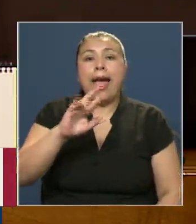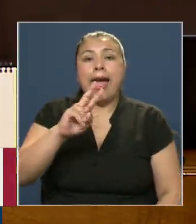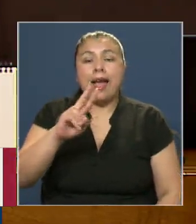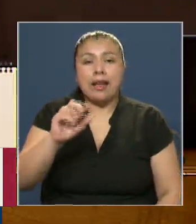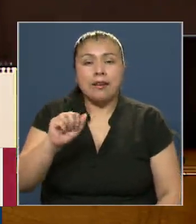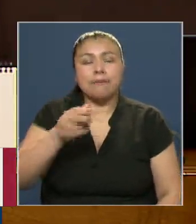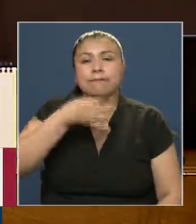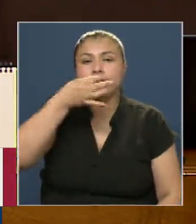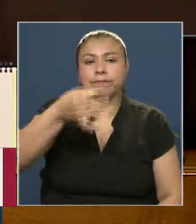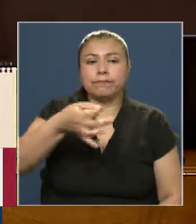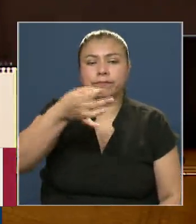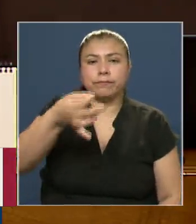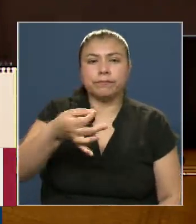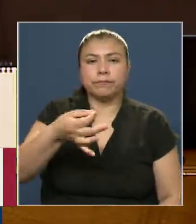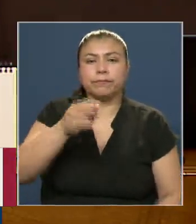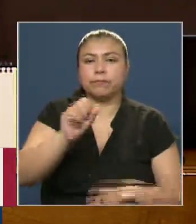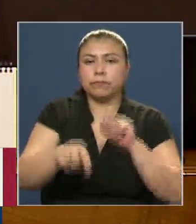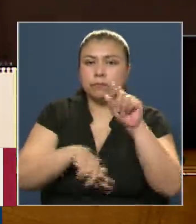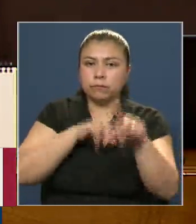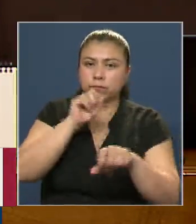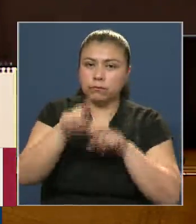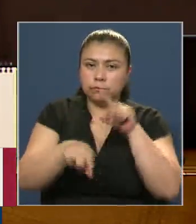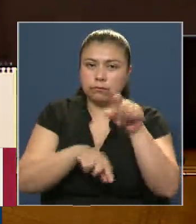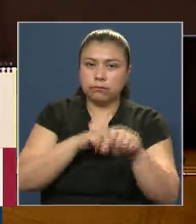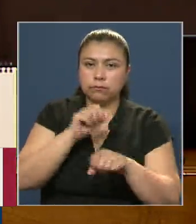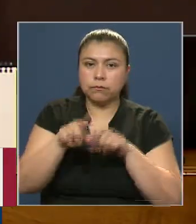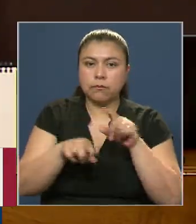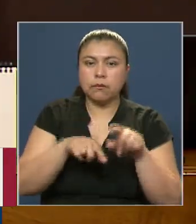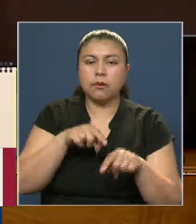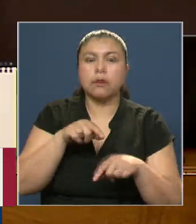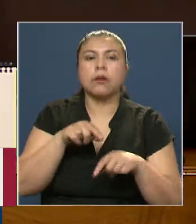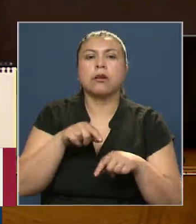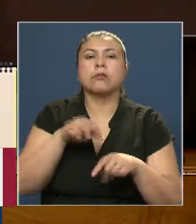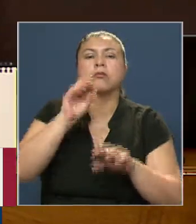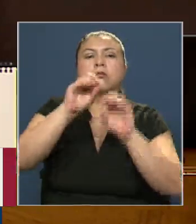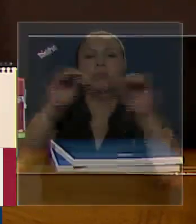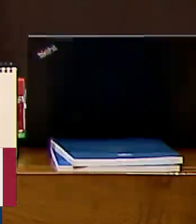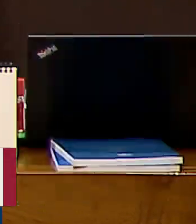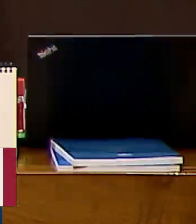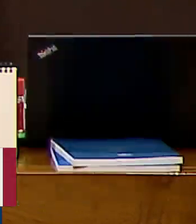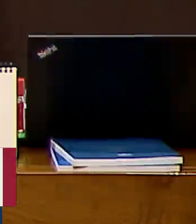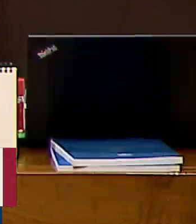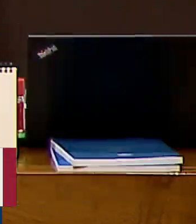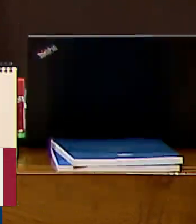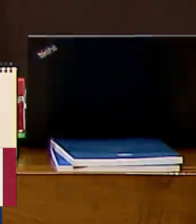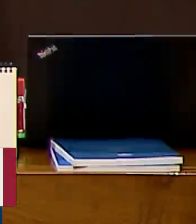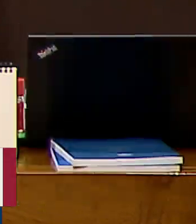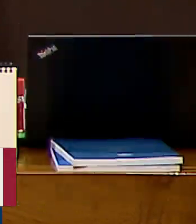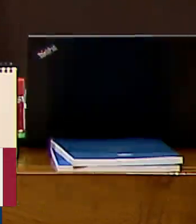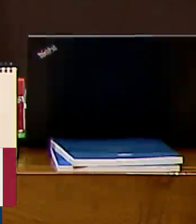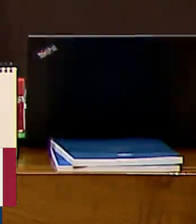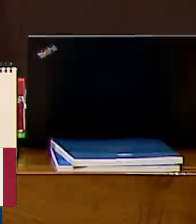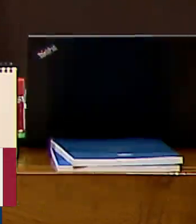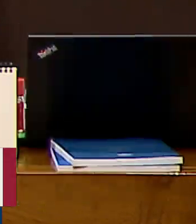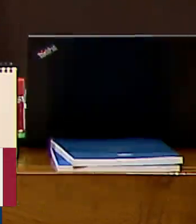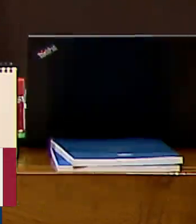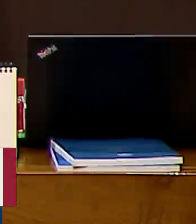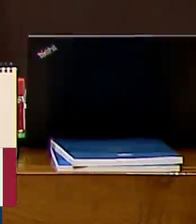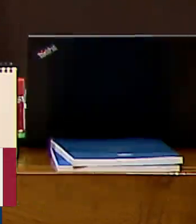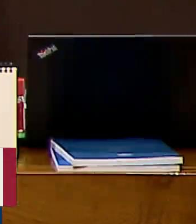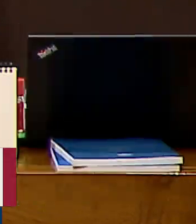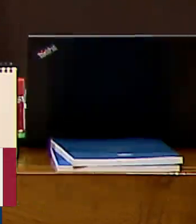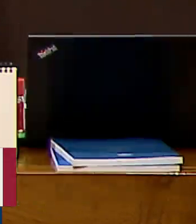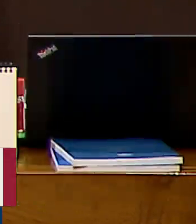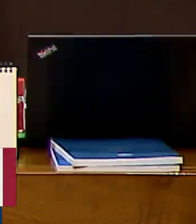su defensa y su llamado al Estado a decidir, lo que también, como